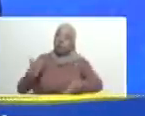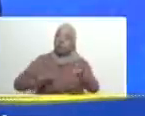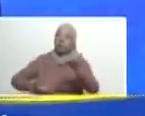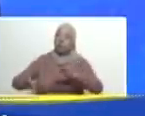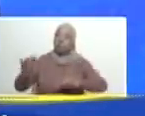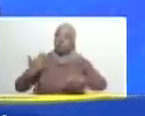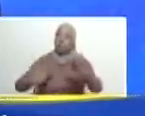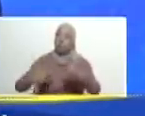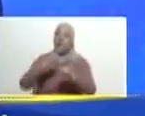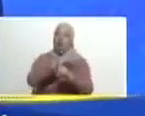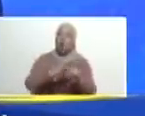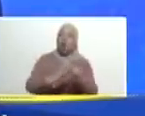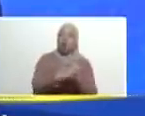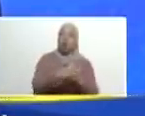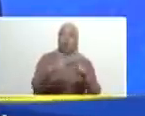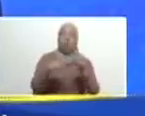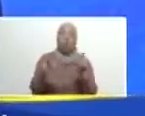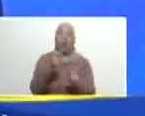pluripolar,